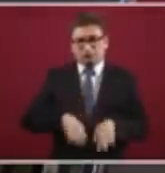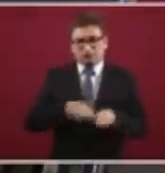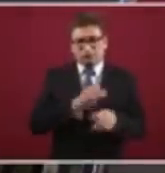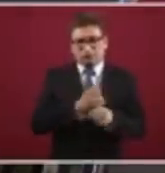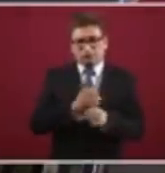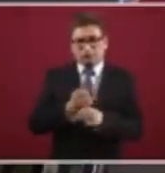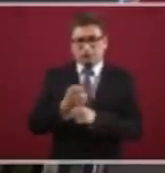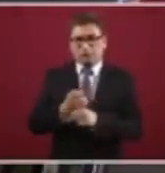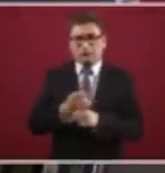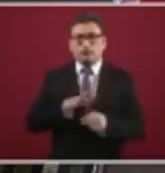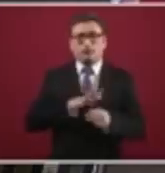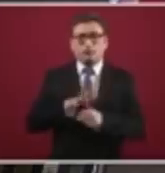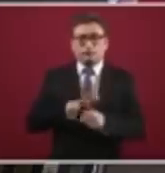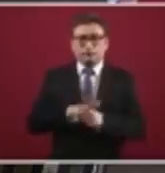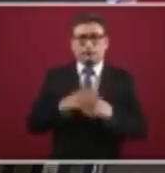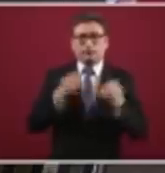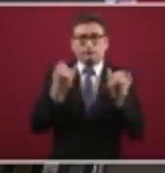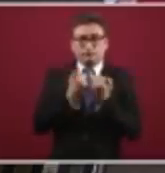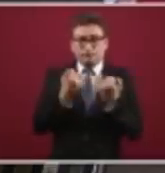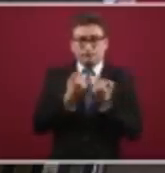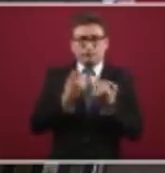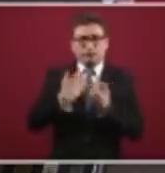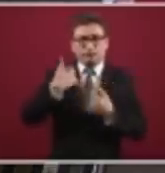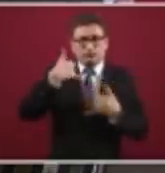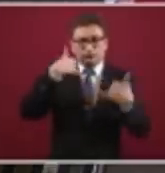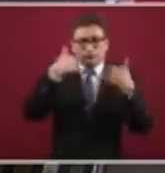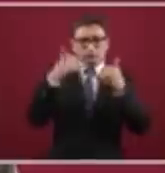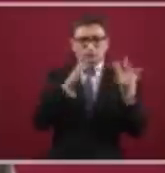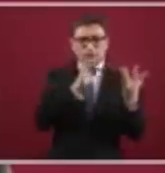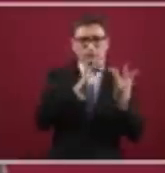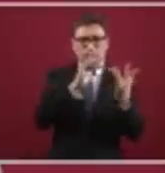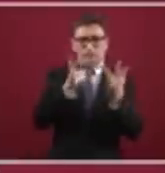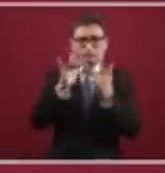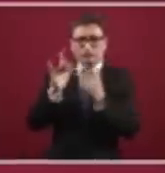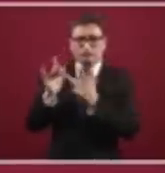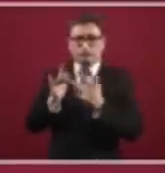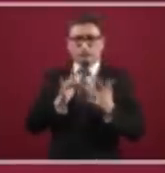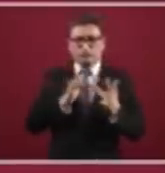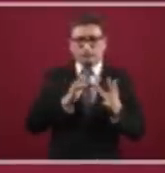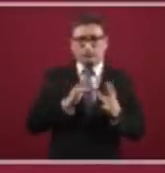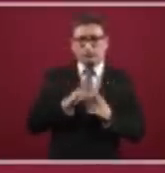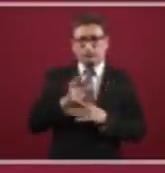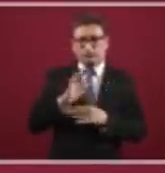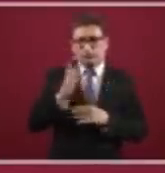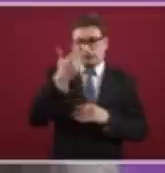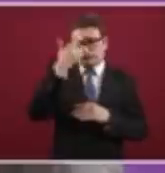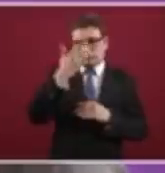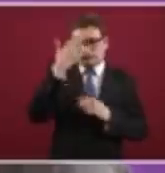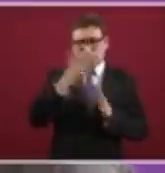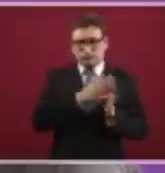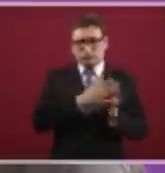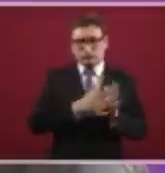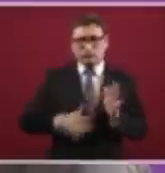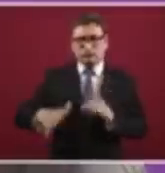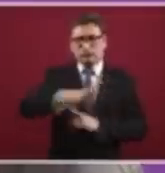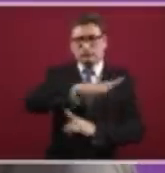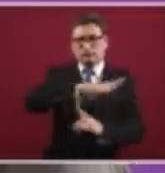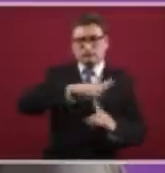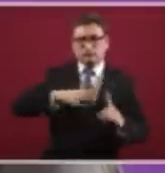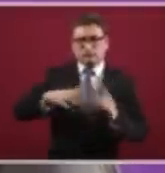análisis de todas las redes de telefonía la llama telefónicas que se celebraron en toda esta región